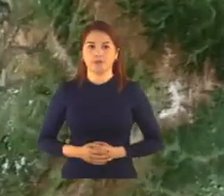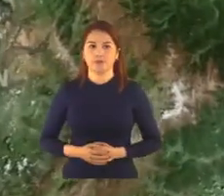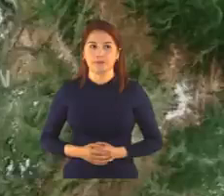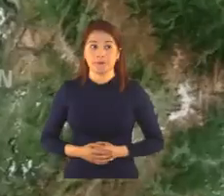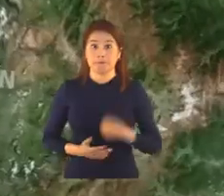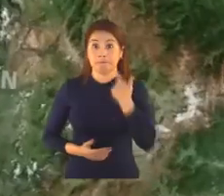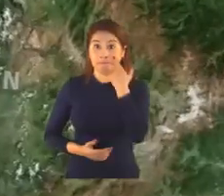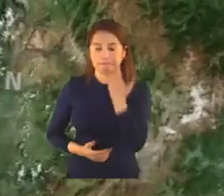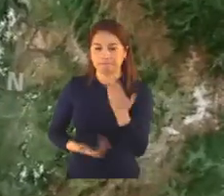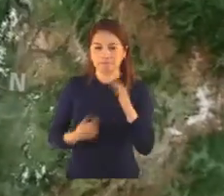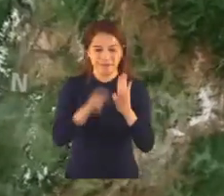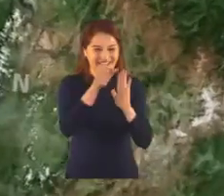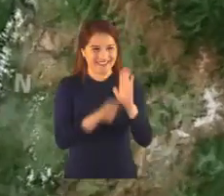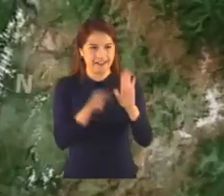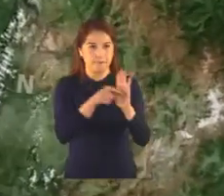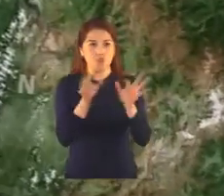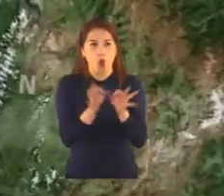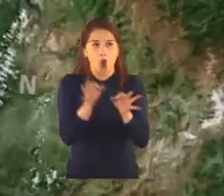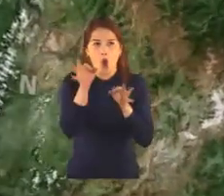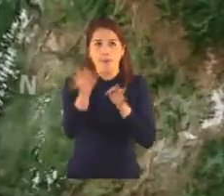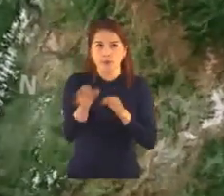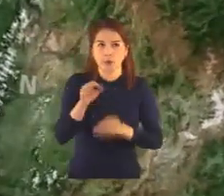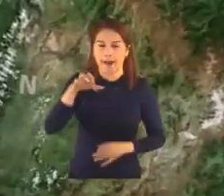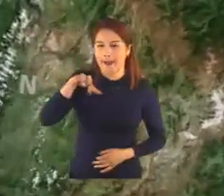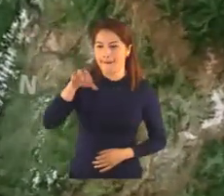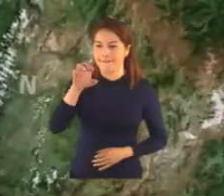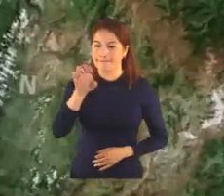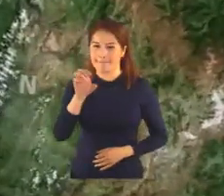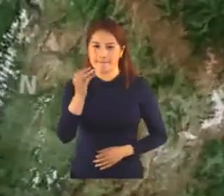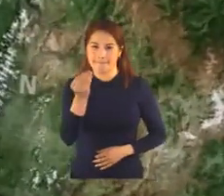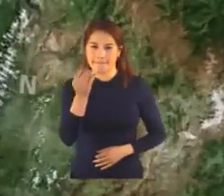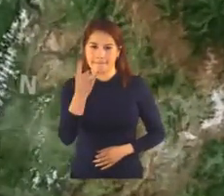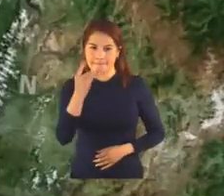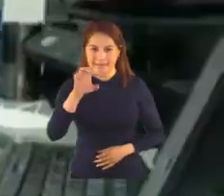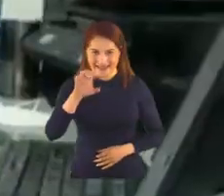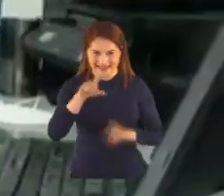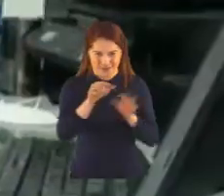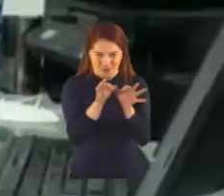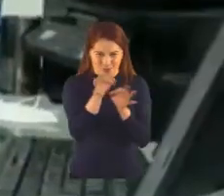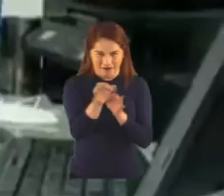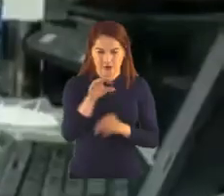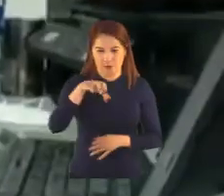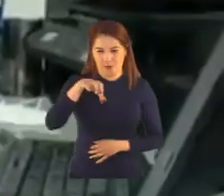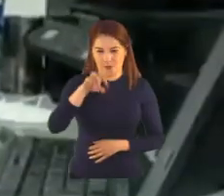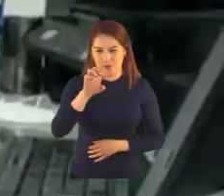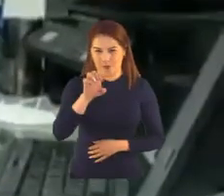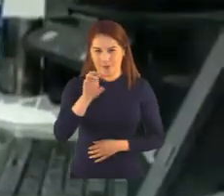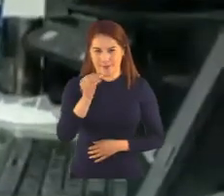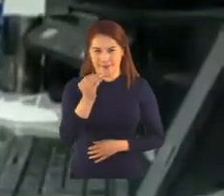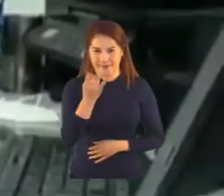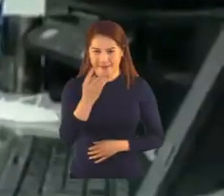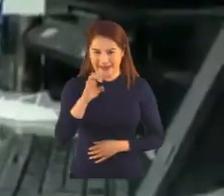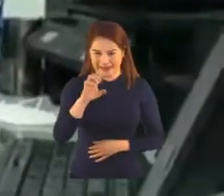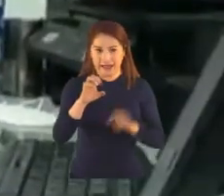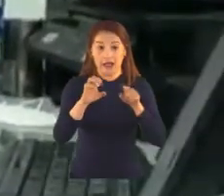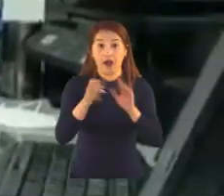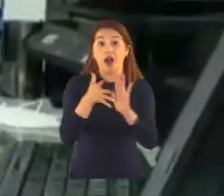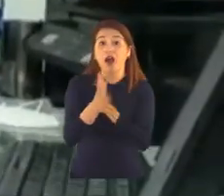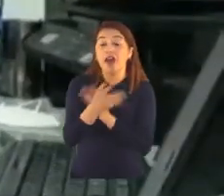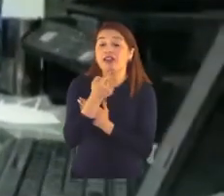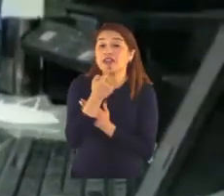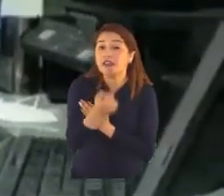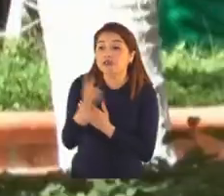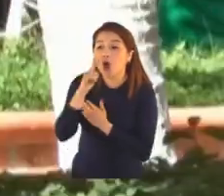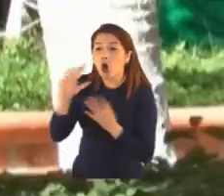El personero del municipio de Peque, occidente de Antioquia, hizo graves denuncias de miembros del ejército pertenecientes al